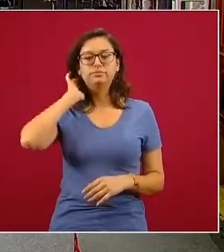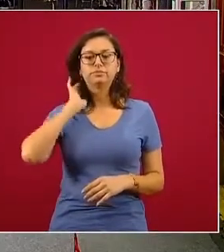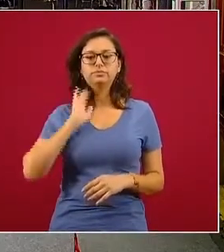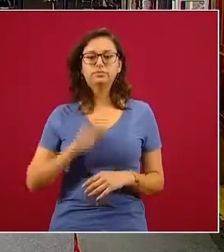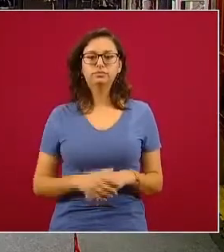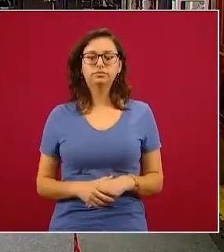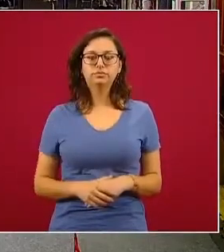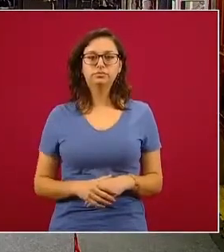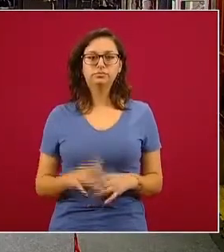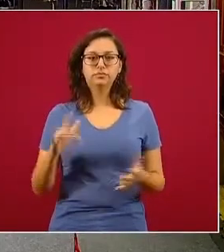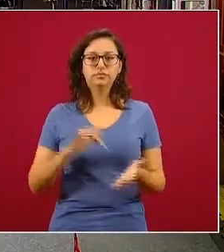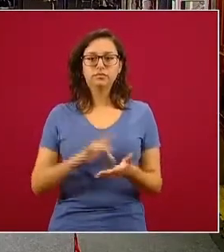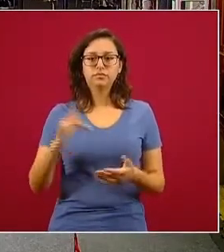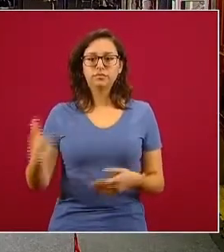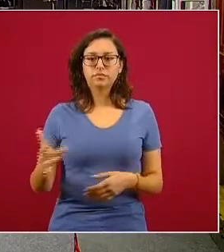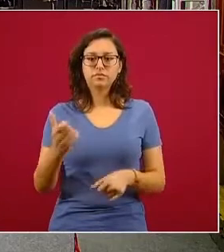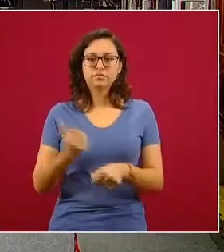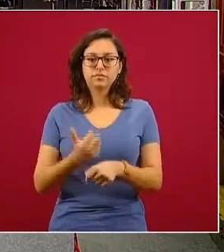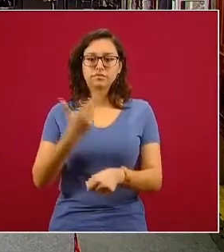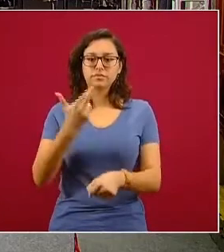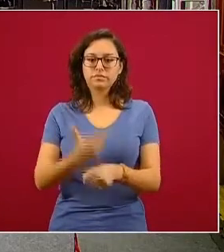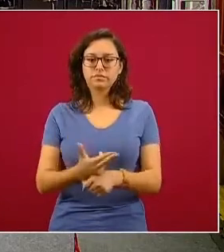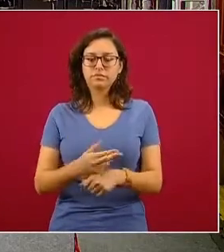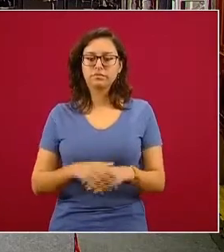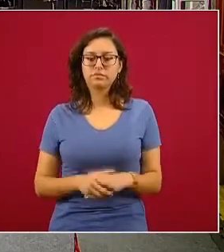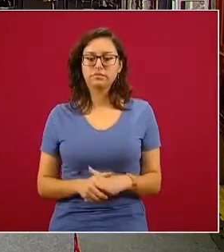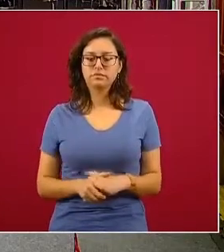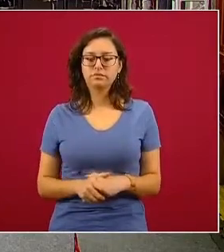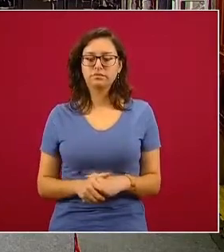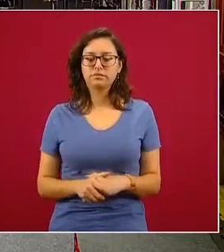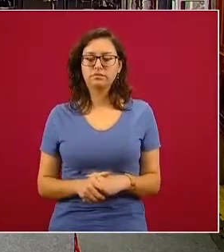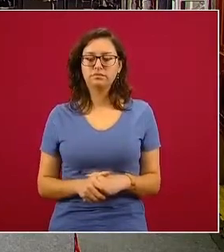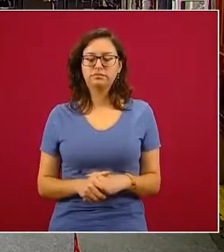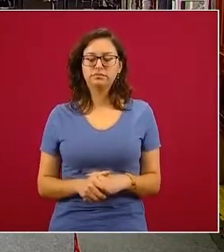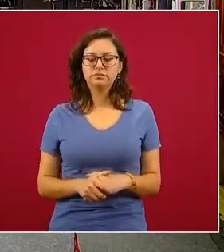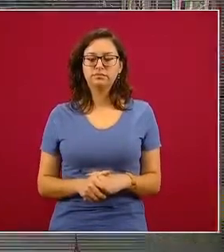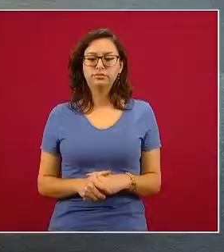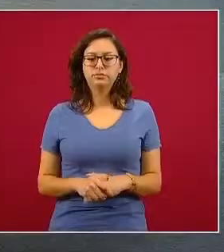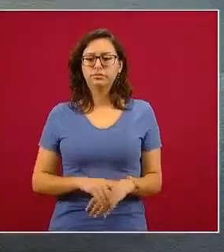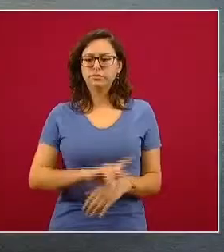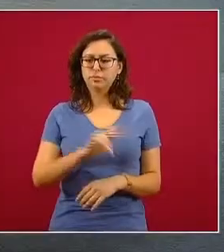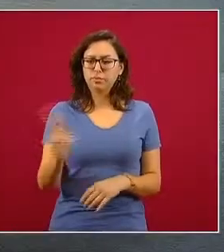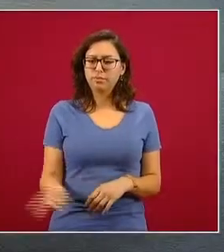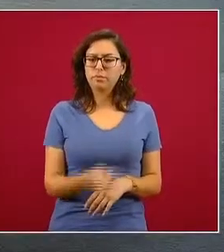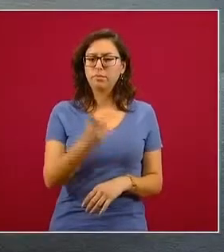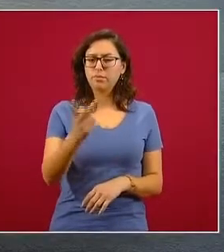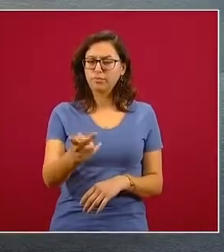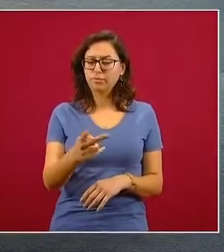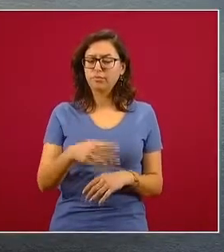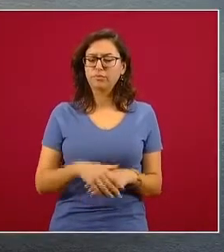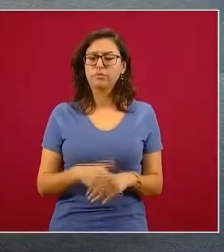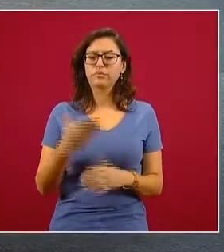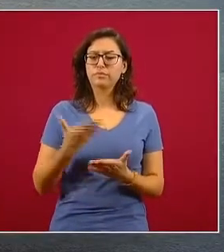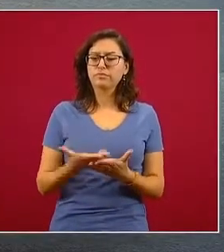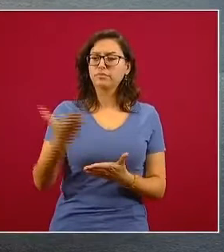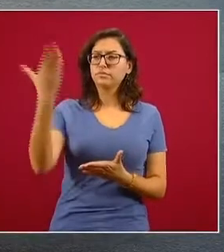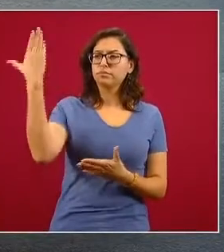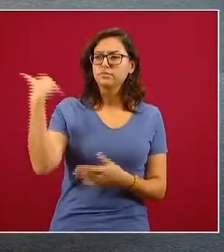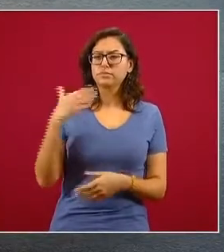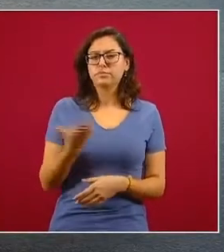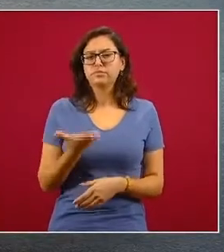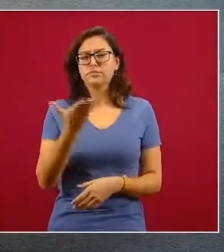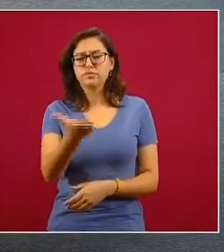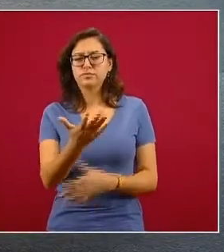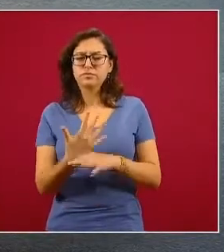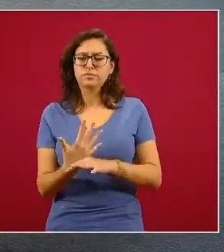Gracias, secretario. Preguntarle primero, usted en alguna ocasión había dicho que el reto para la Secretaría de